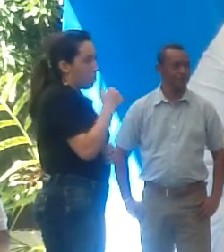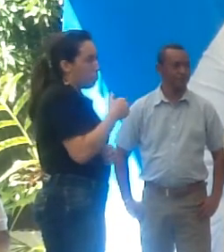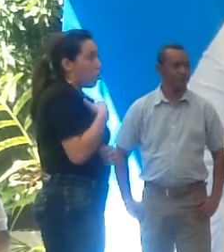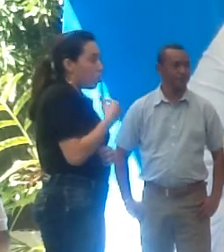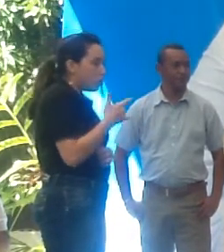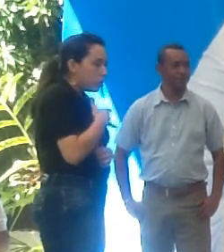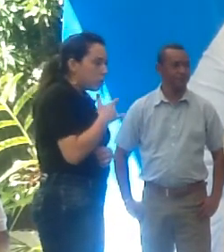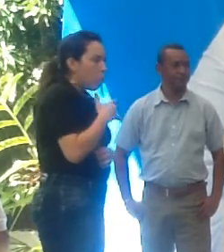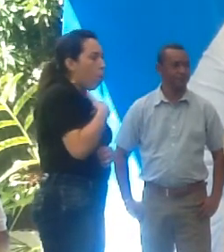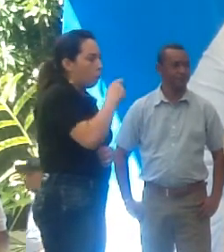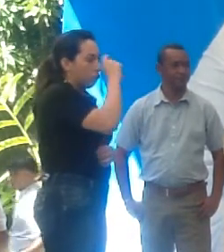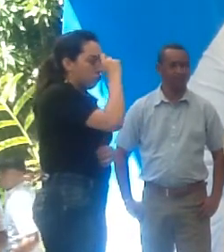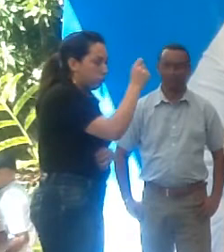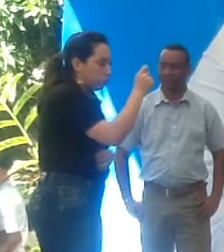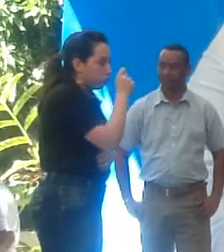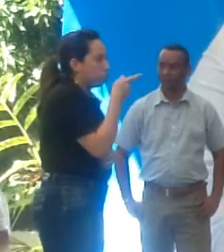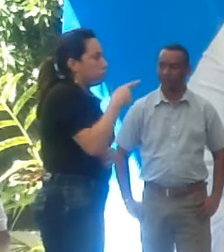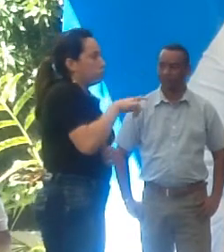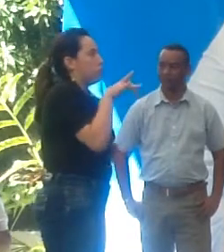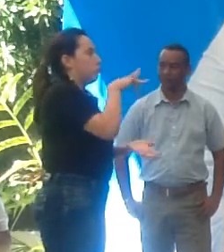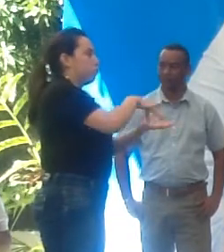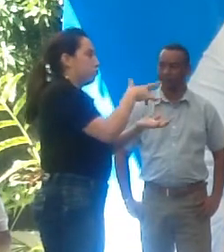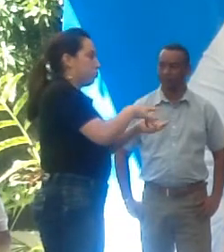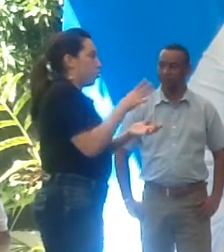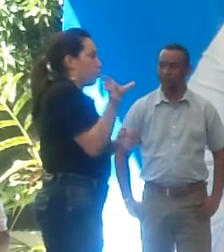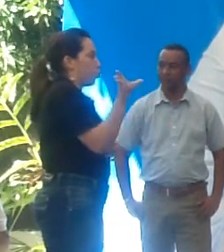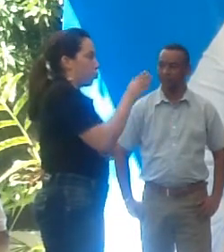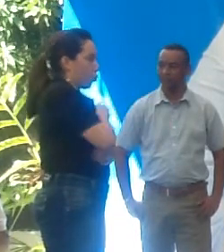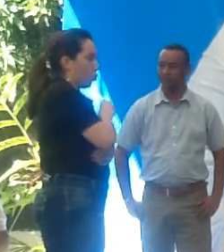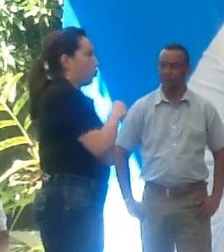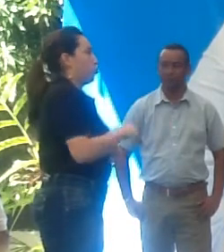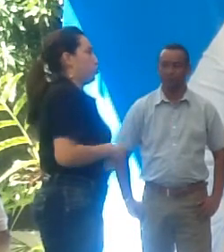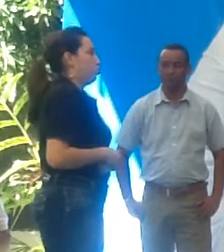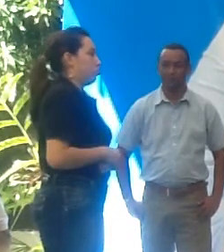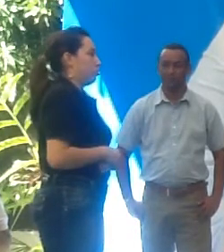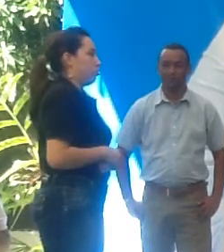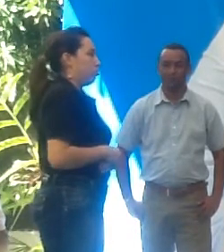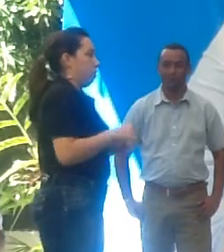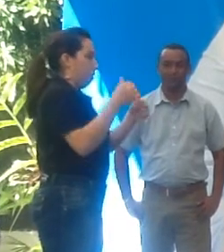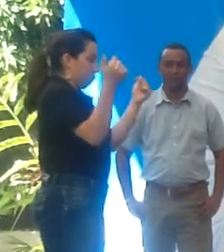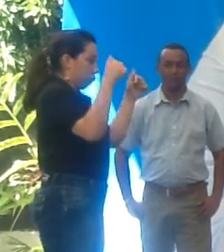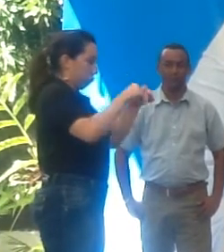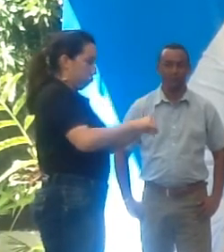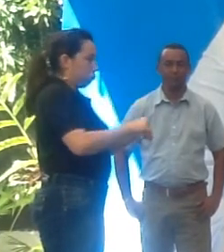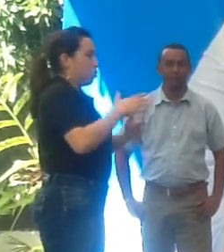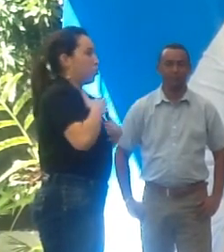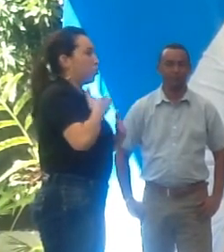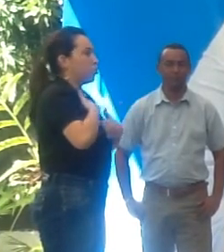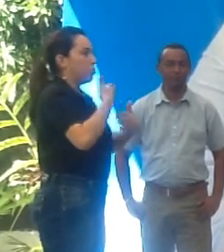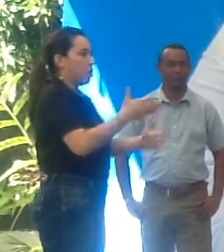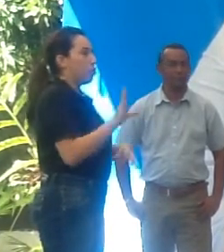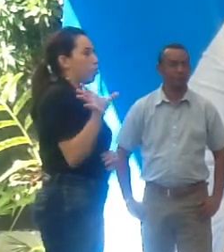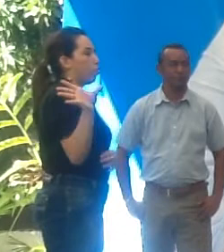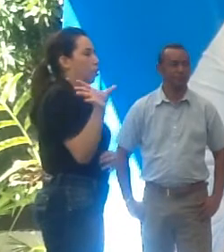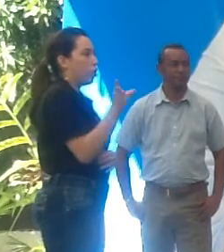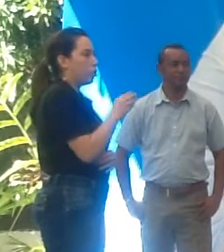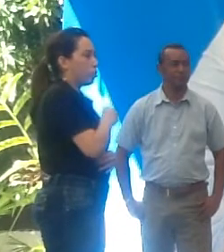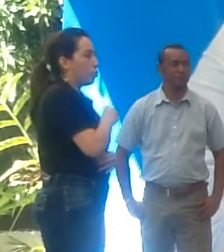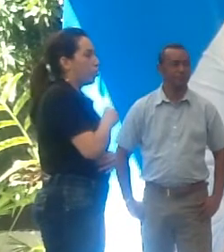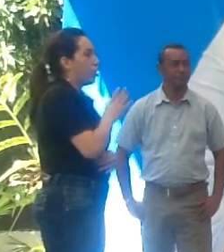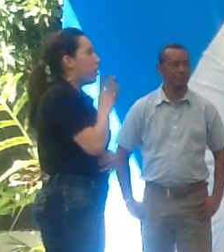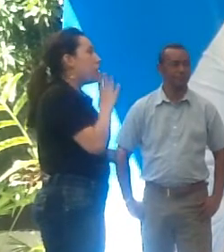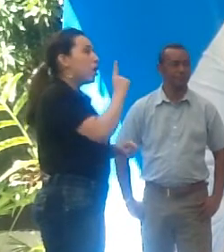valoro la presencia de todos los candidatos aquí presentes, y un saludo igual